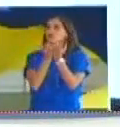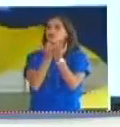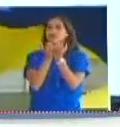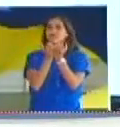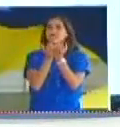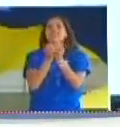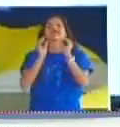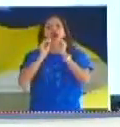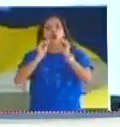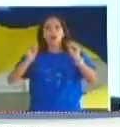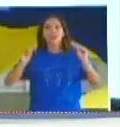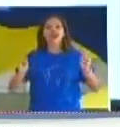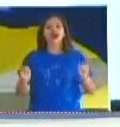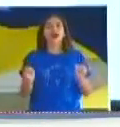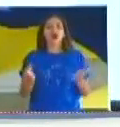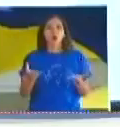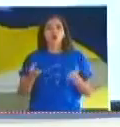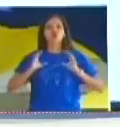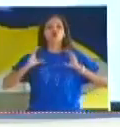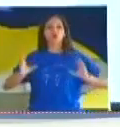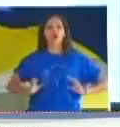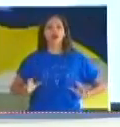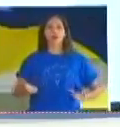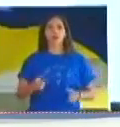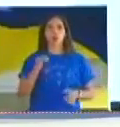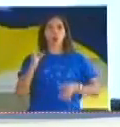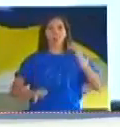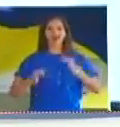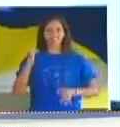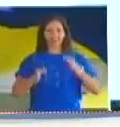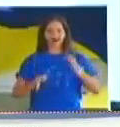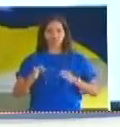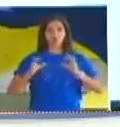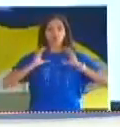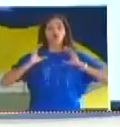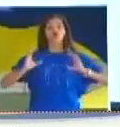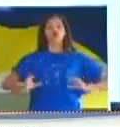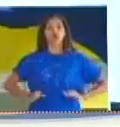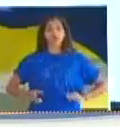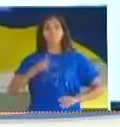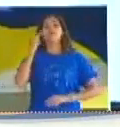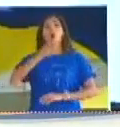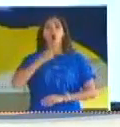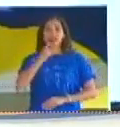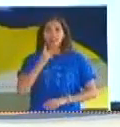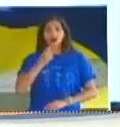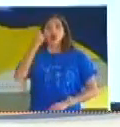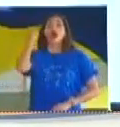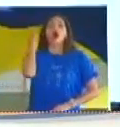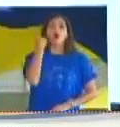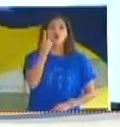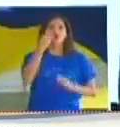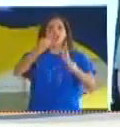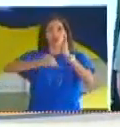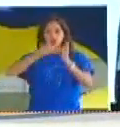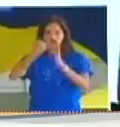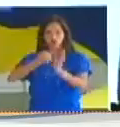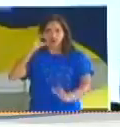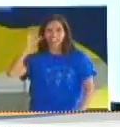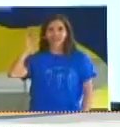se convoca a un cuerpo legislativo, a un cuerpo político, a una institución del Estado.